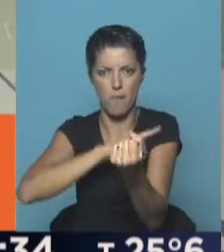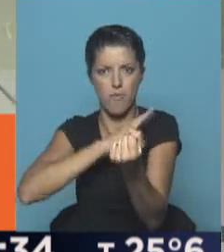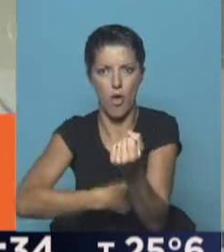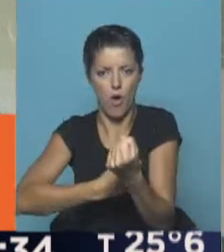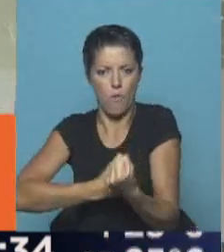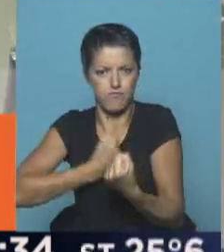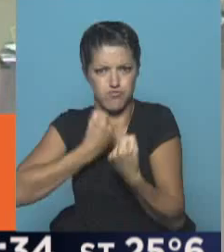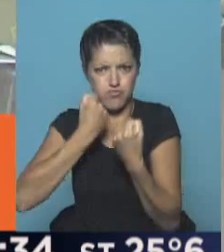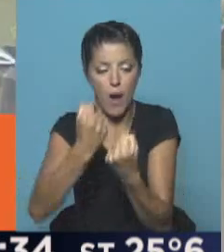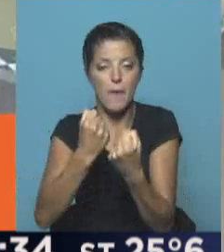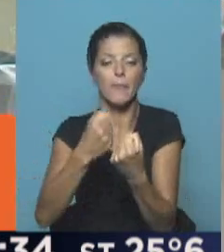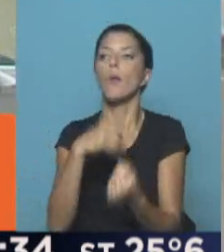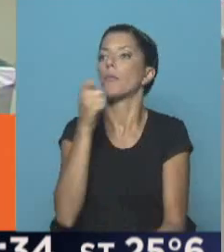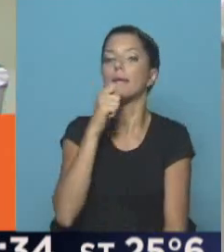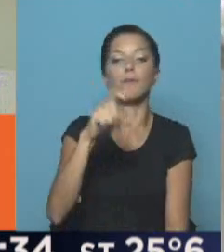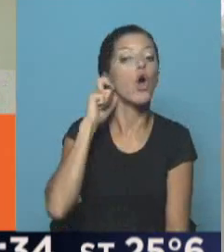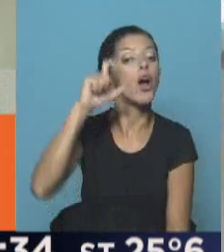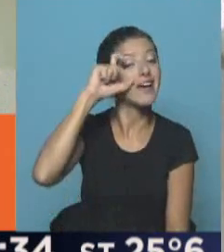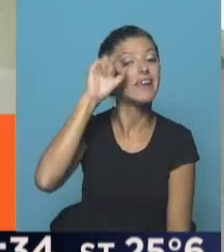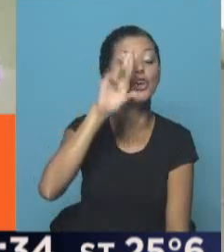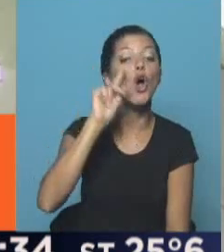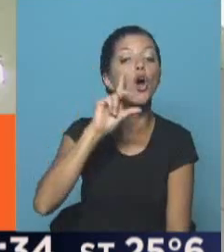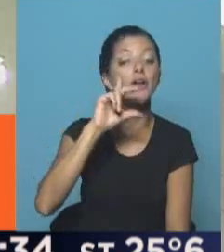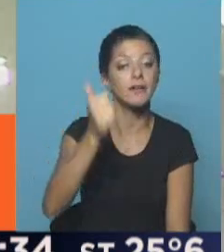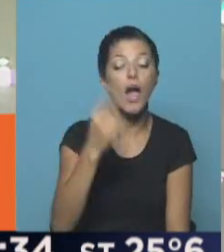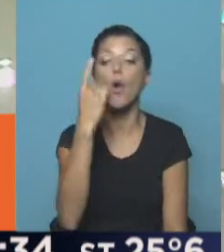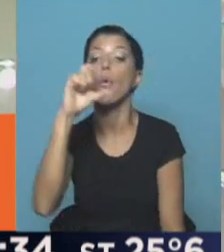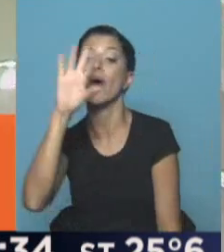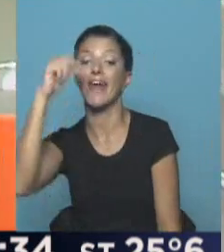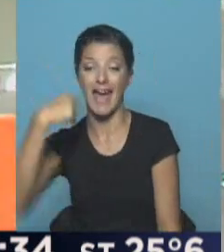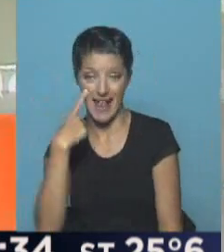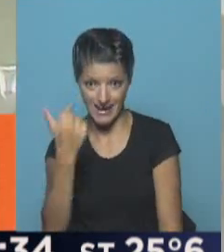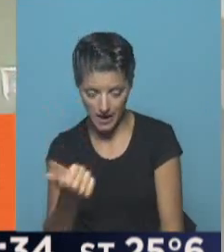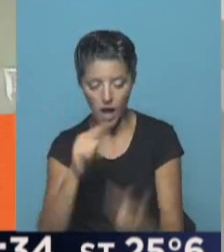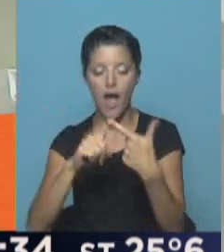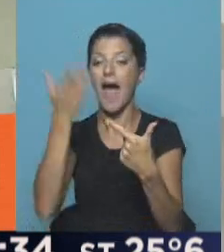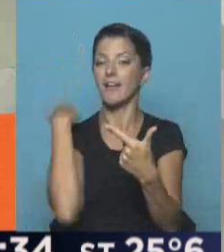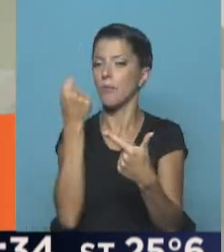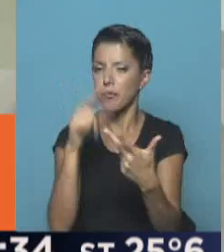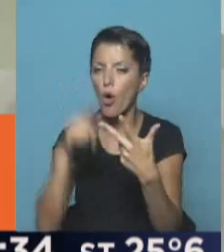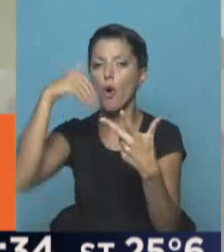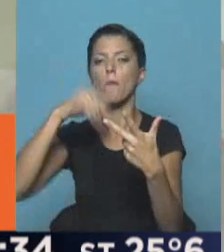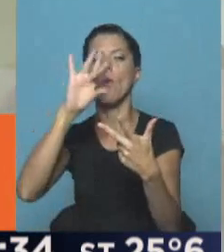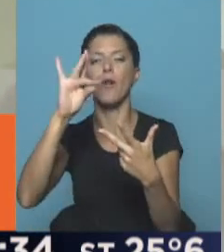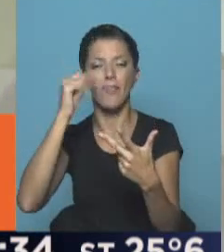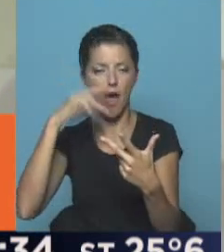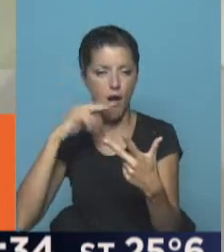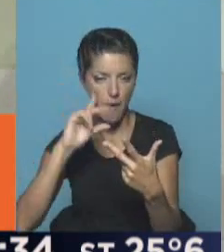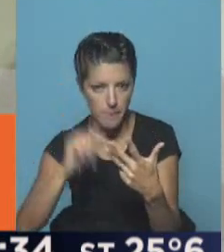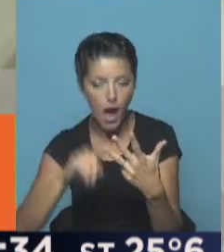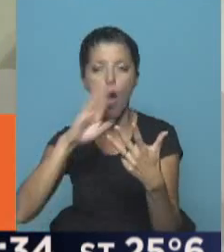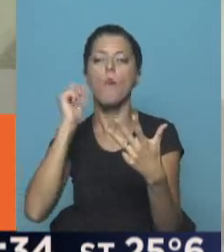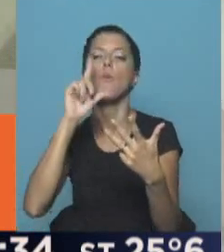cuenta Georgia, hay que tener en cuenta Ucrania, hay que tener en cuenta hechos recientes como las elecciones en Moldavia y Bulgaria, sí, donde avanzaron